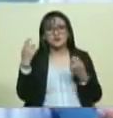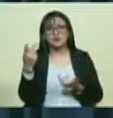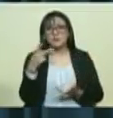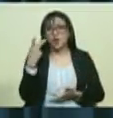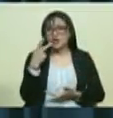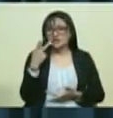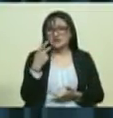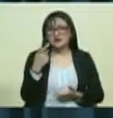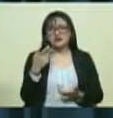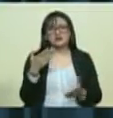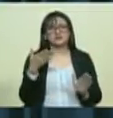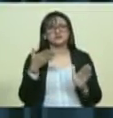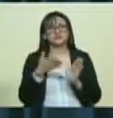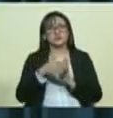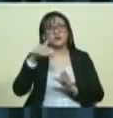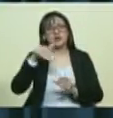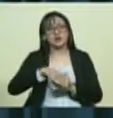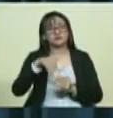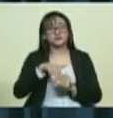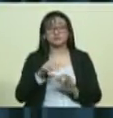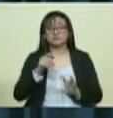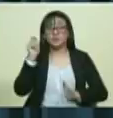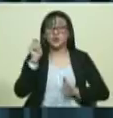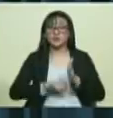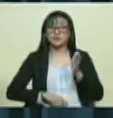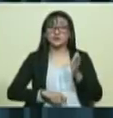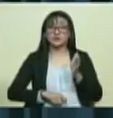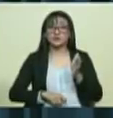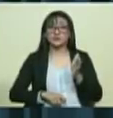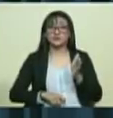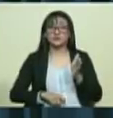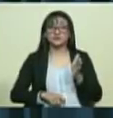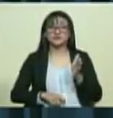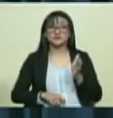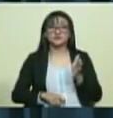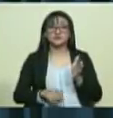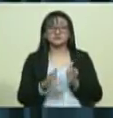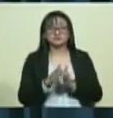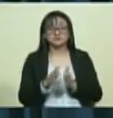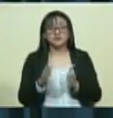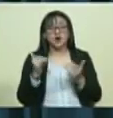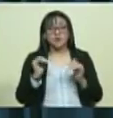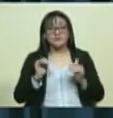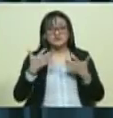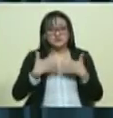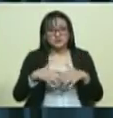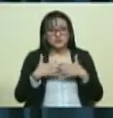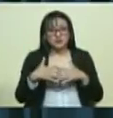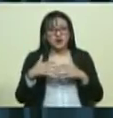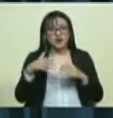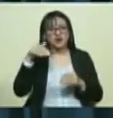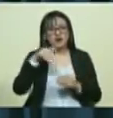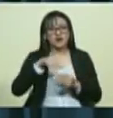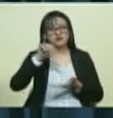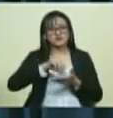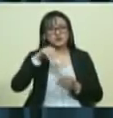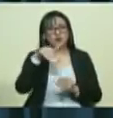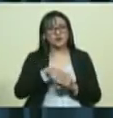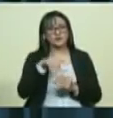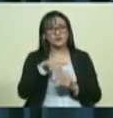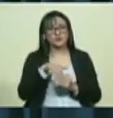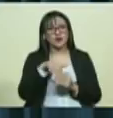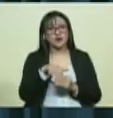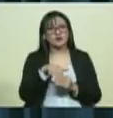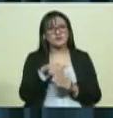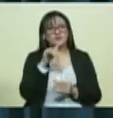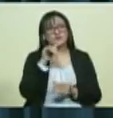relacionado con la elección estos son días de instalación de las mesas electorales según la información que proviene